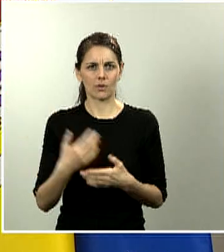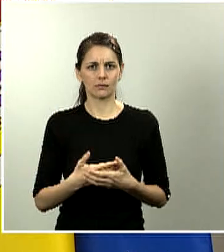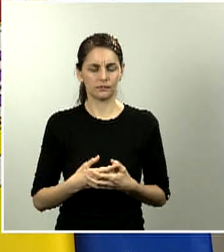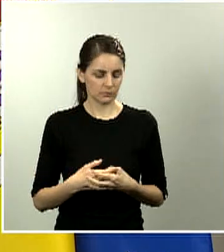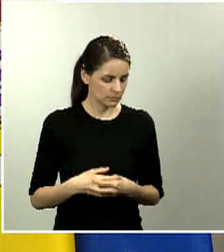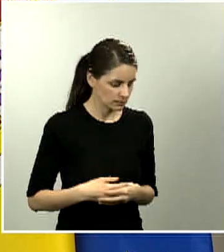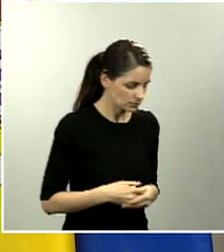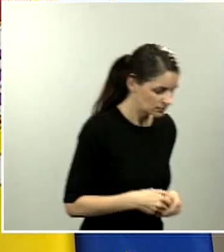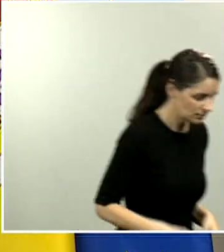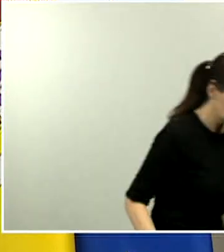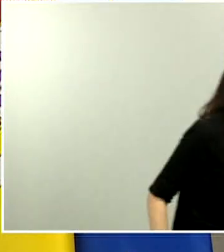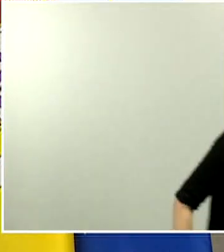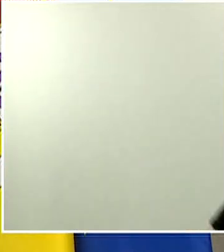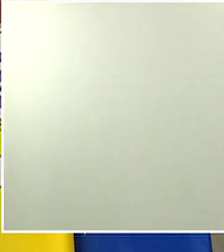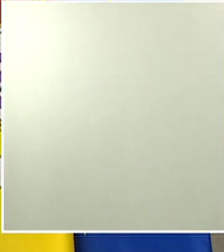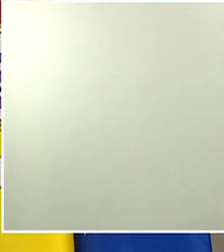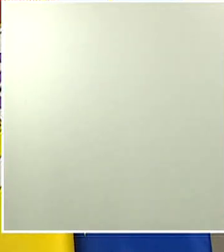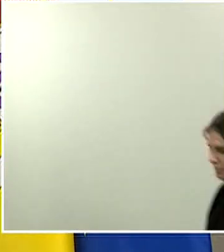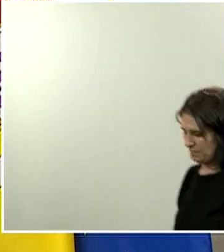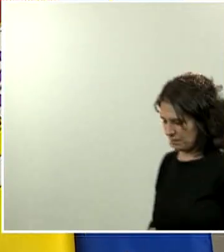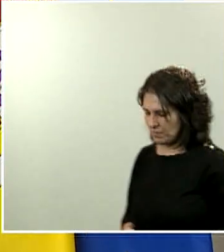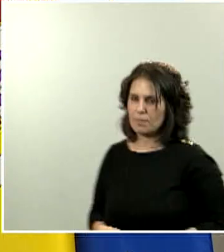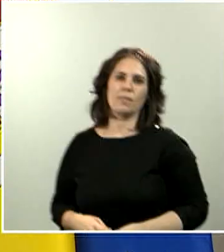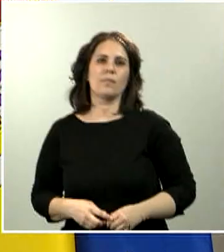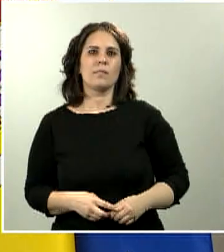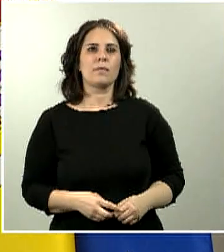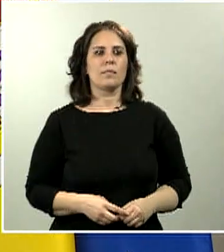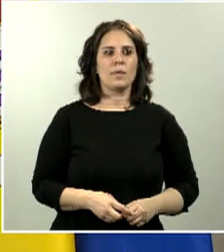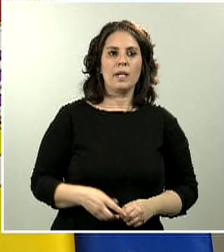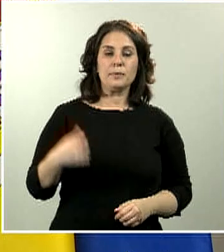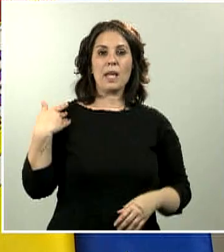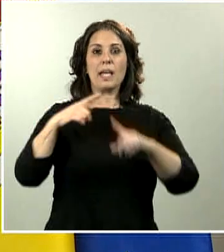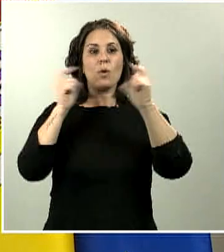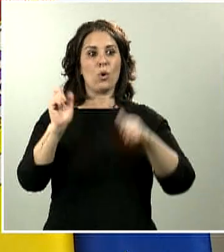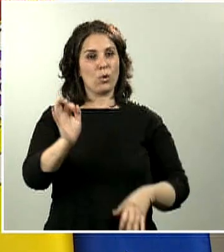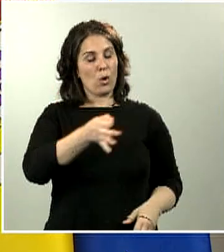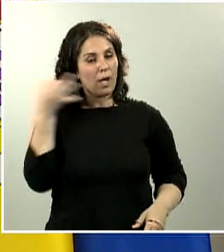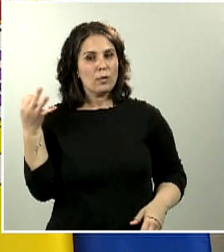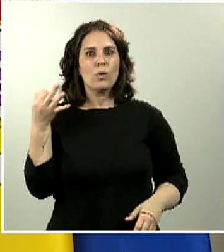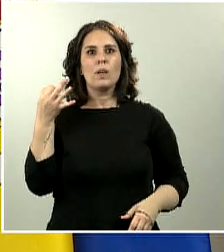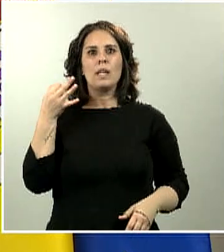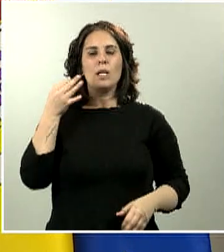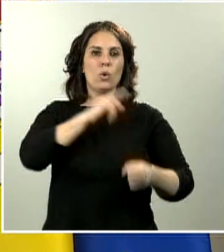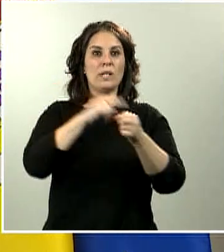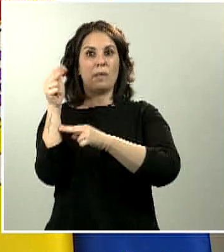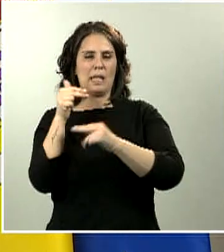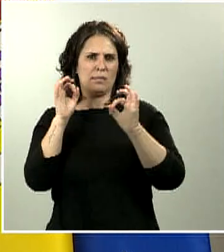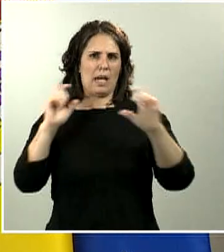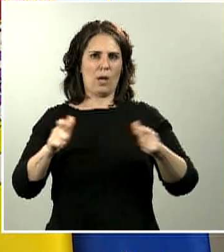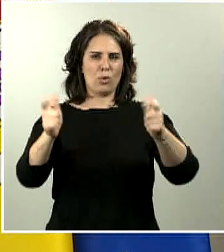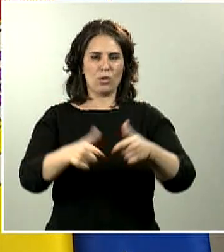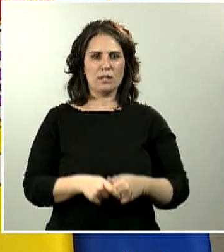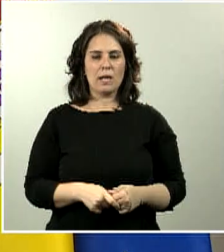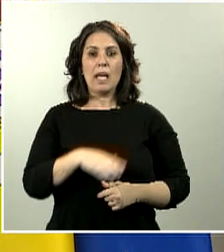correcto y nos emplazamos a seguir manteniendo estas reuniones la semana que viene, el lunes y el jueves. Quiero concluir mi intervención